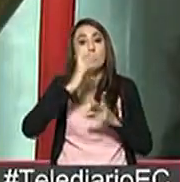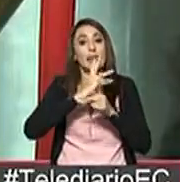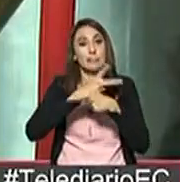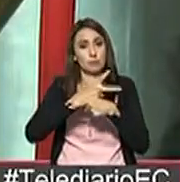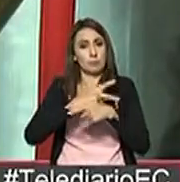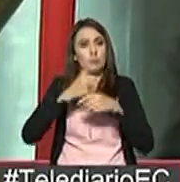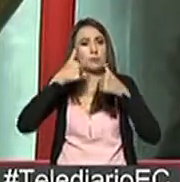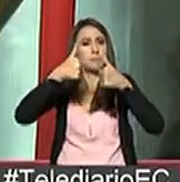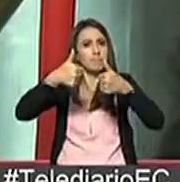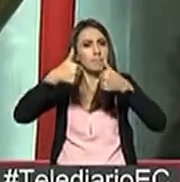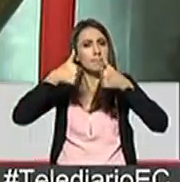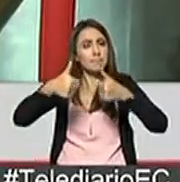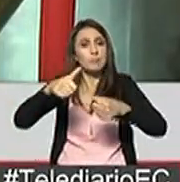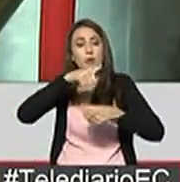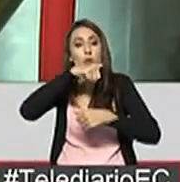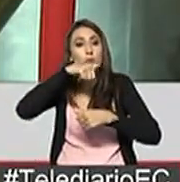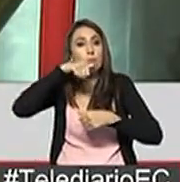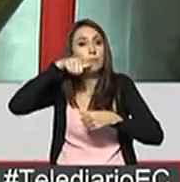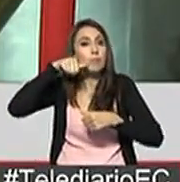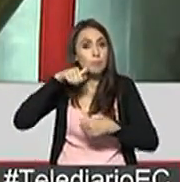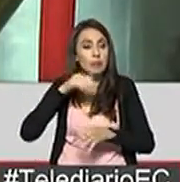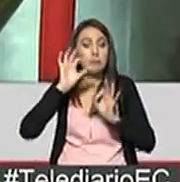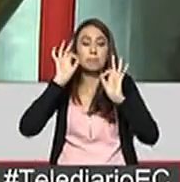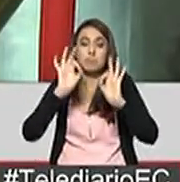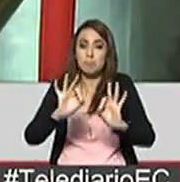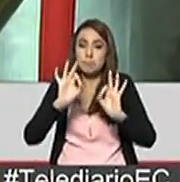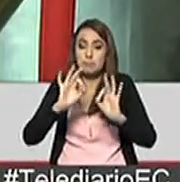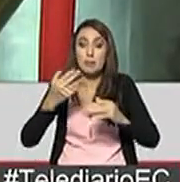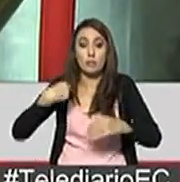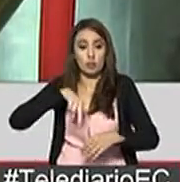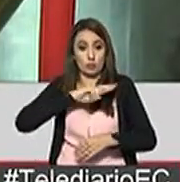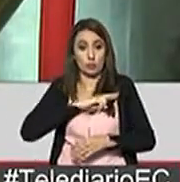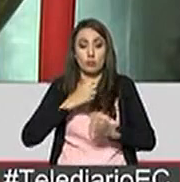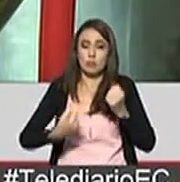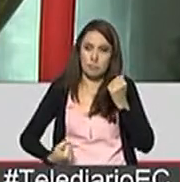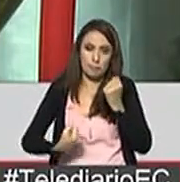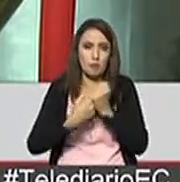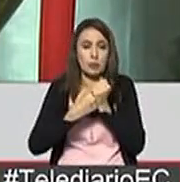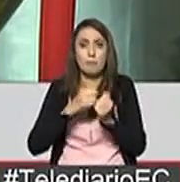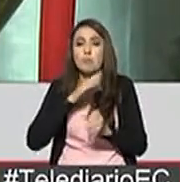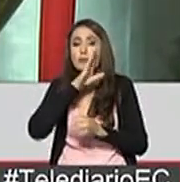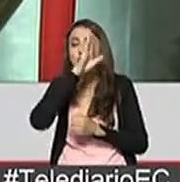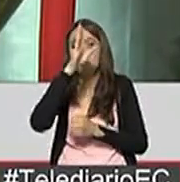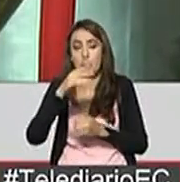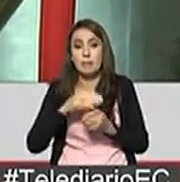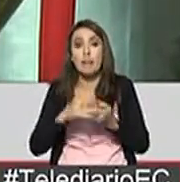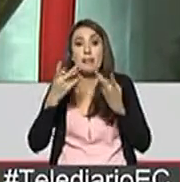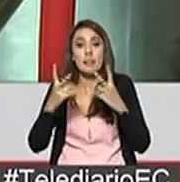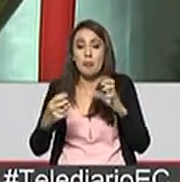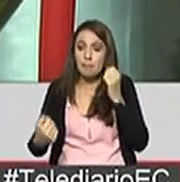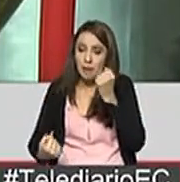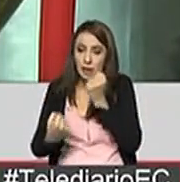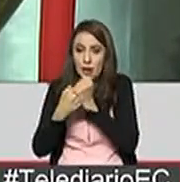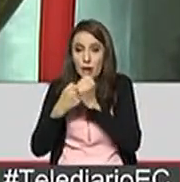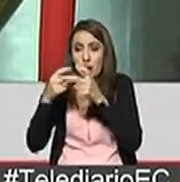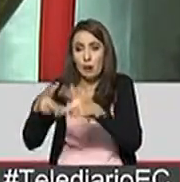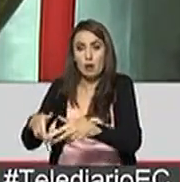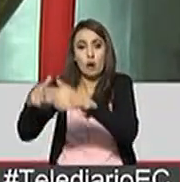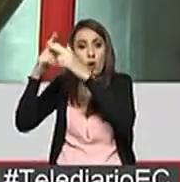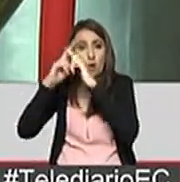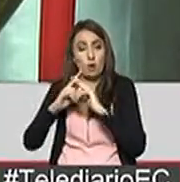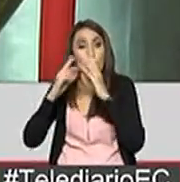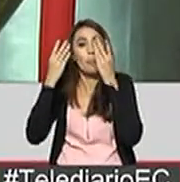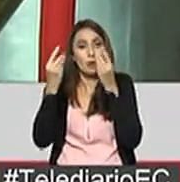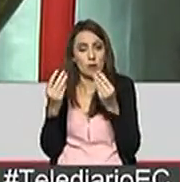buena calidad. Para ello, sobra decirlo, cuentan con todo el apoyo del gobierno, además de recursos financieros. Ya se mencionaron, vuelvo a recalcar,